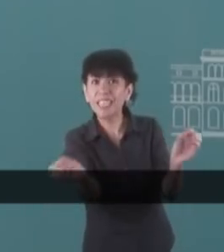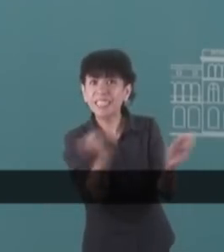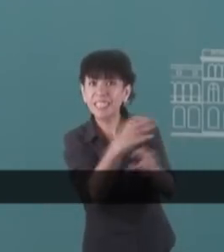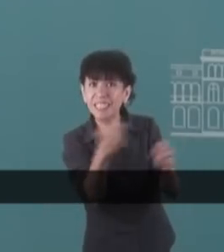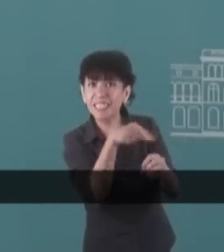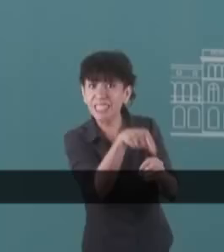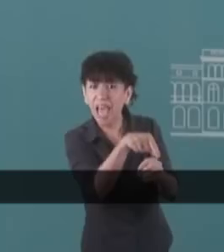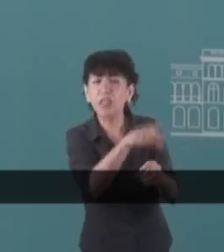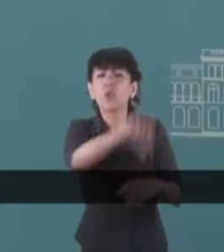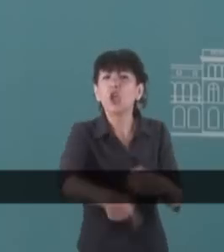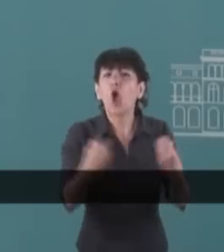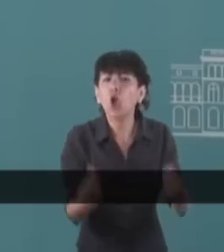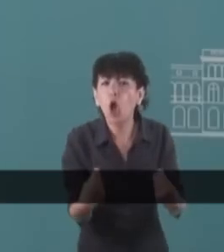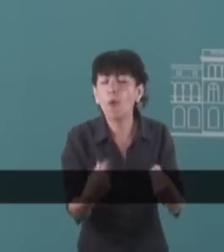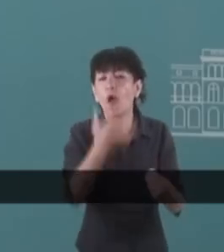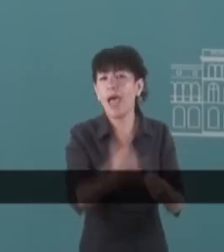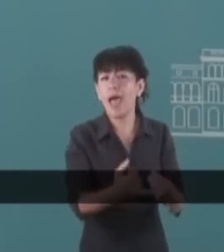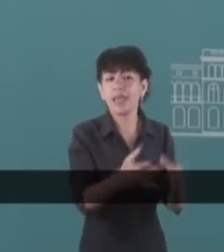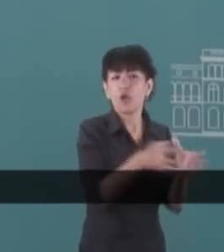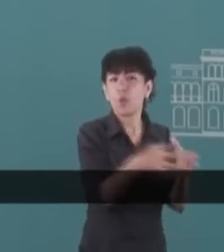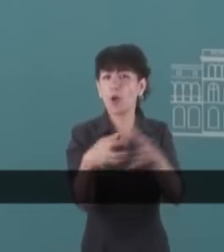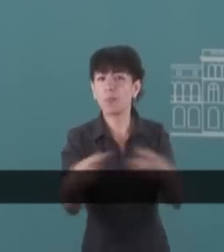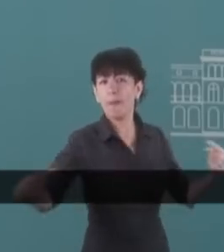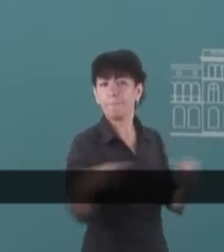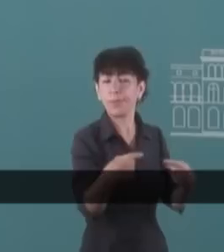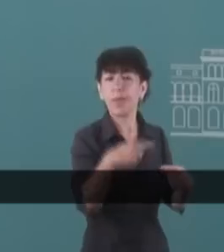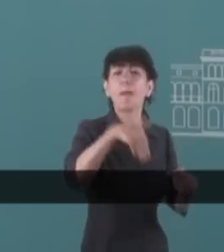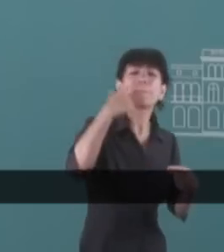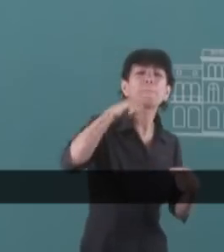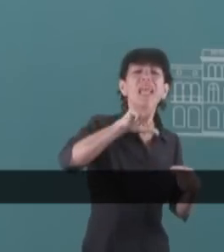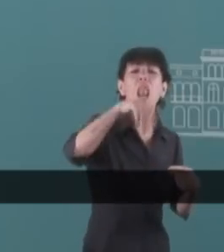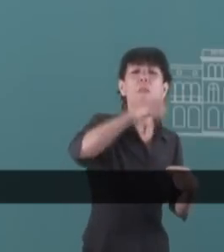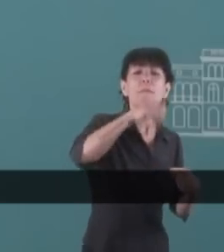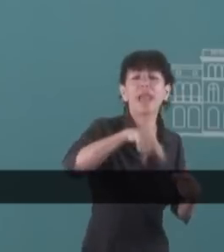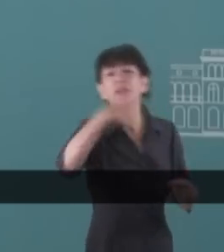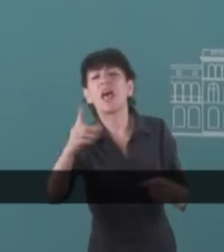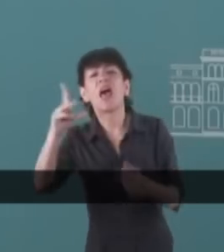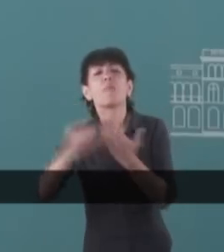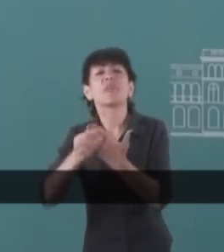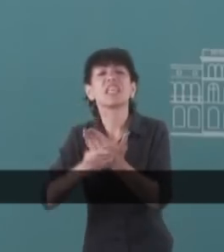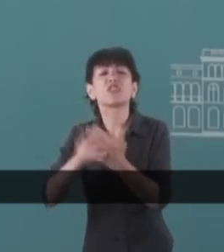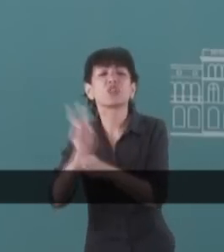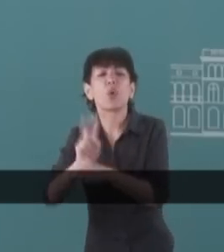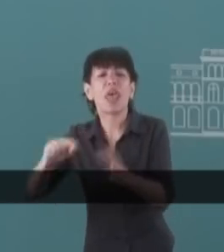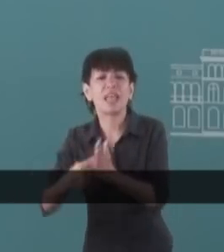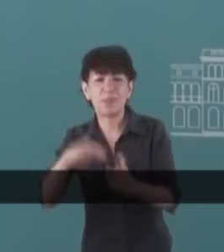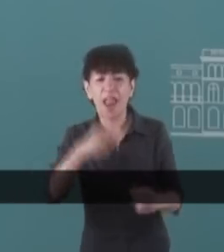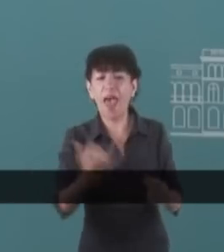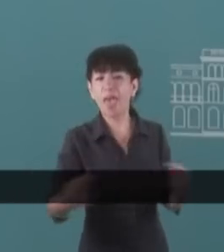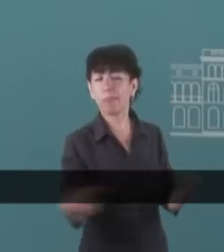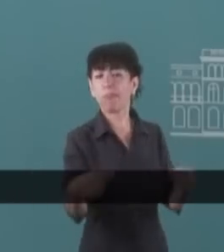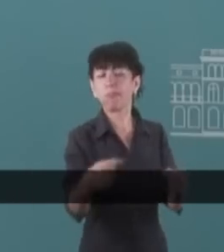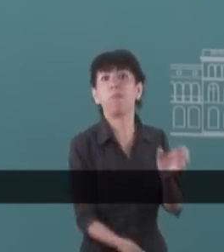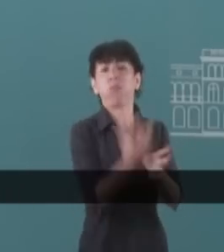ver con una guerra interna entre la gente de Milman y la gente de D'Alessandro y con una interna de seguridad entre los diferentes equipos de seguridad